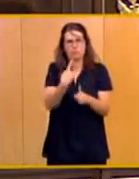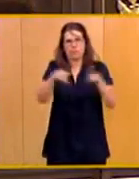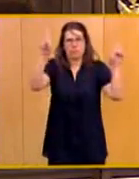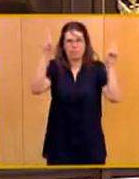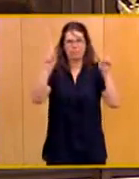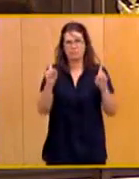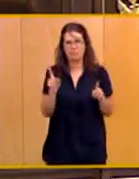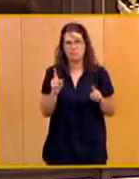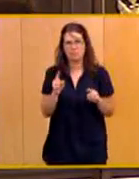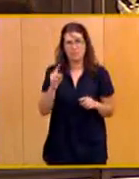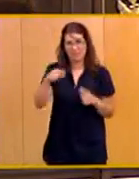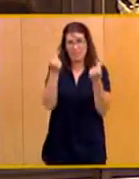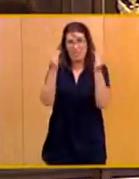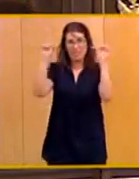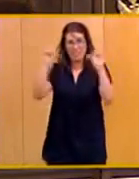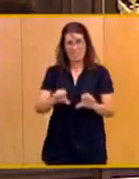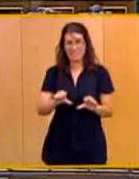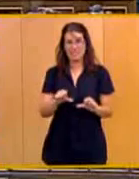cambiado